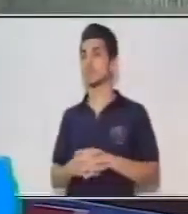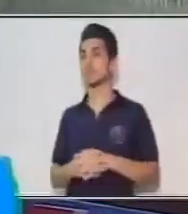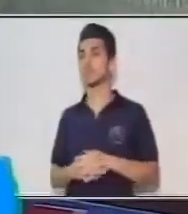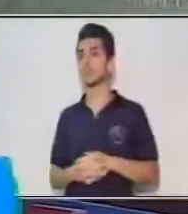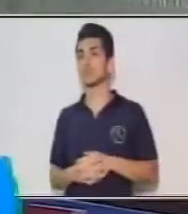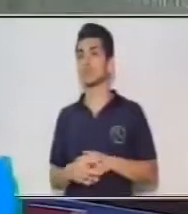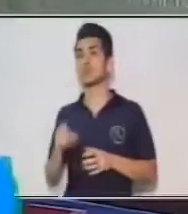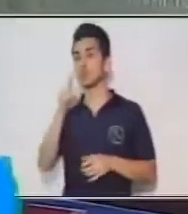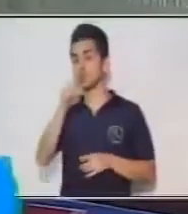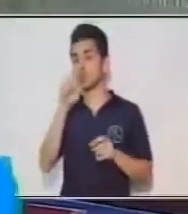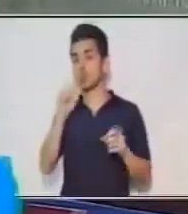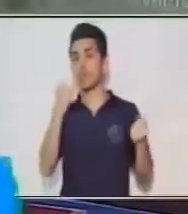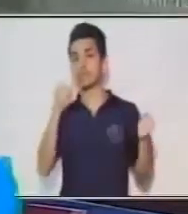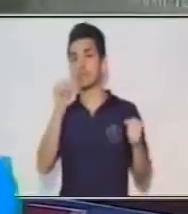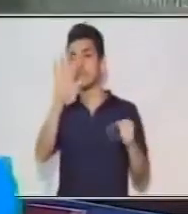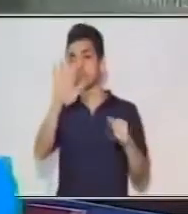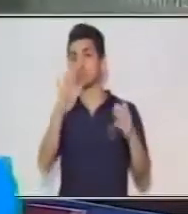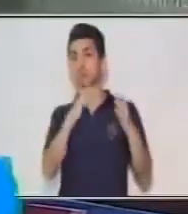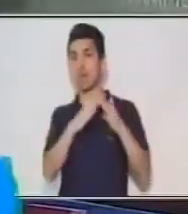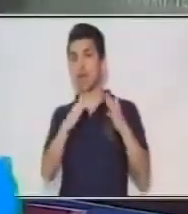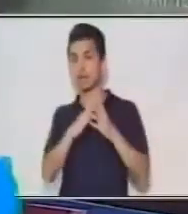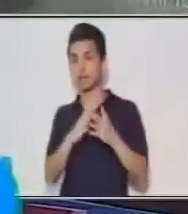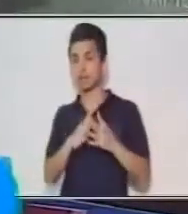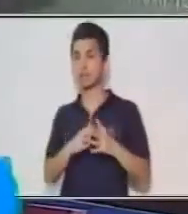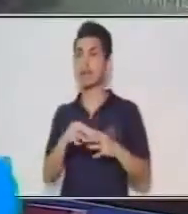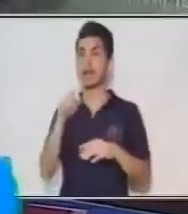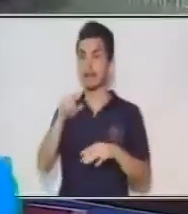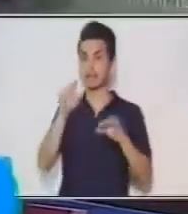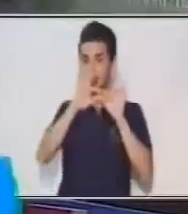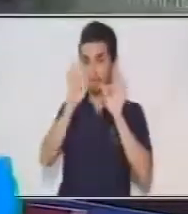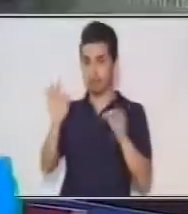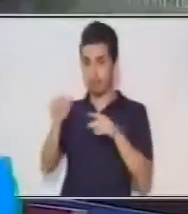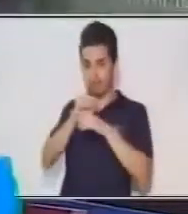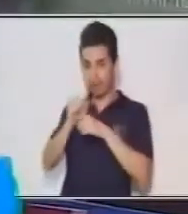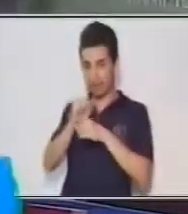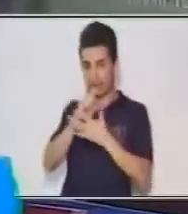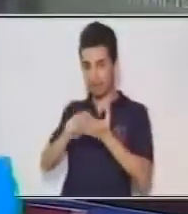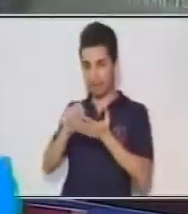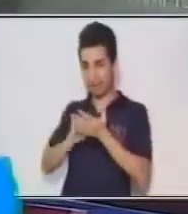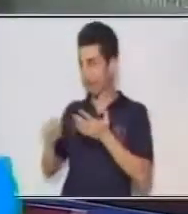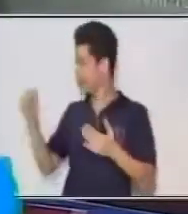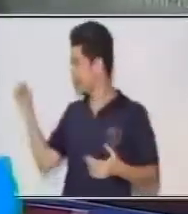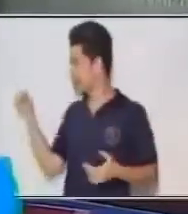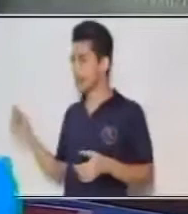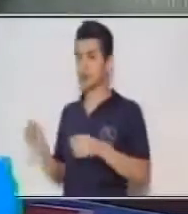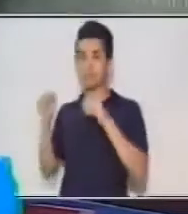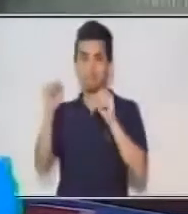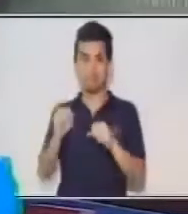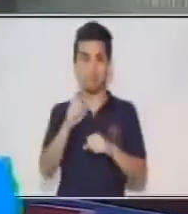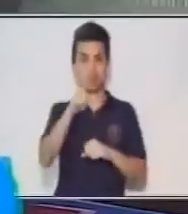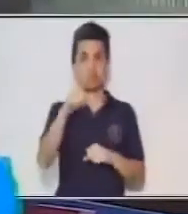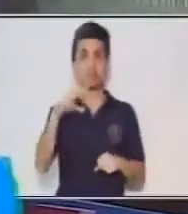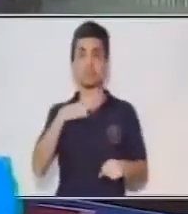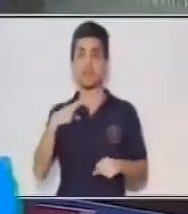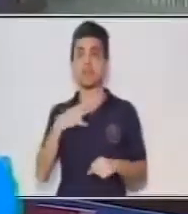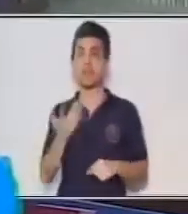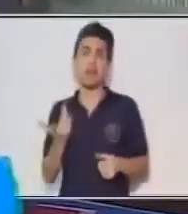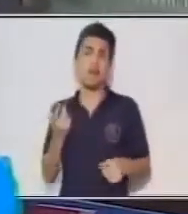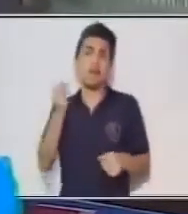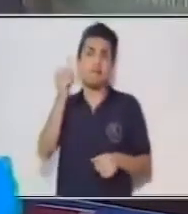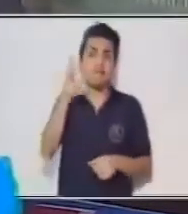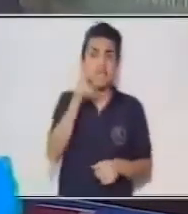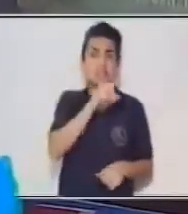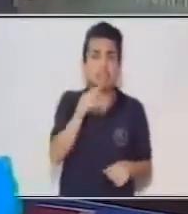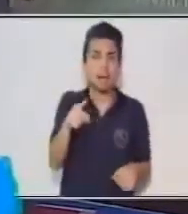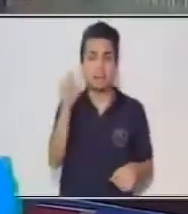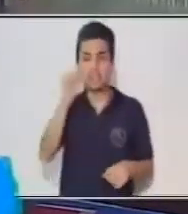a compartir en tu casa, esta dinámica en el cual puedes tener un fin de semana